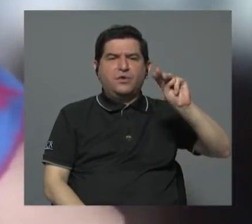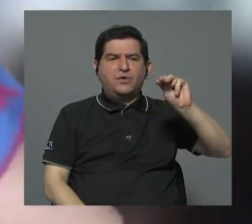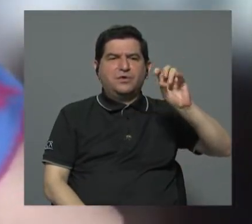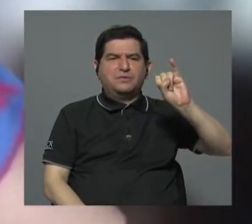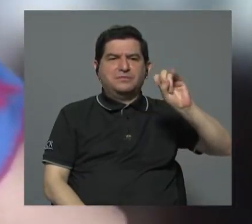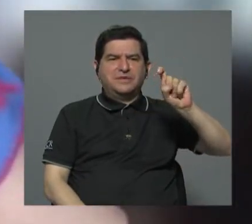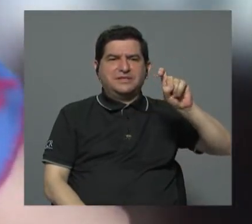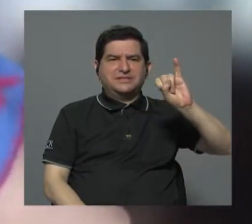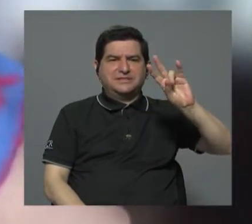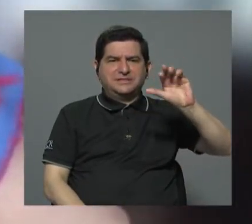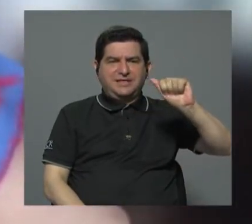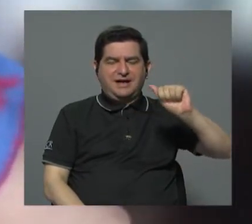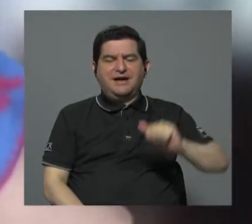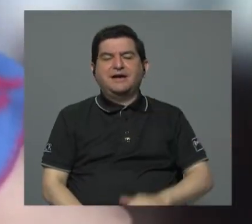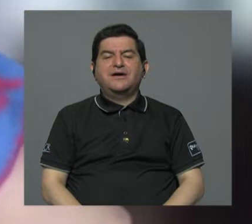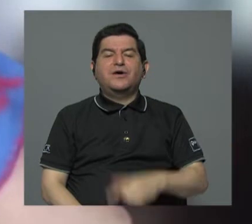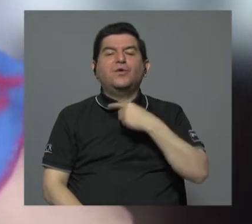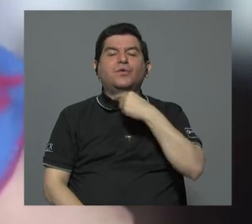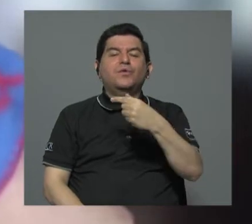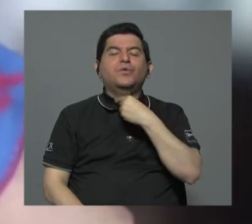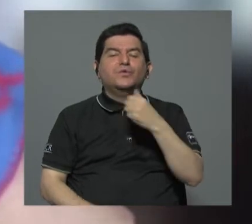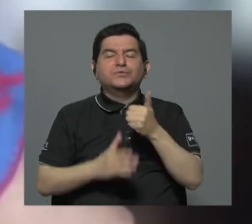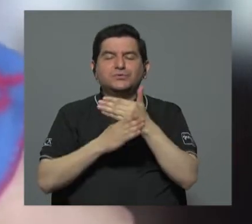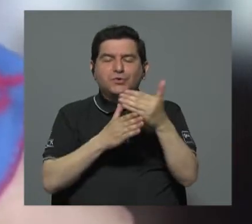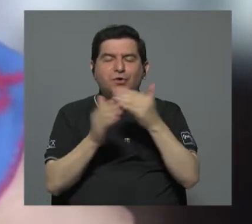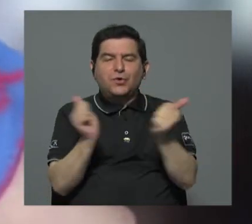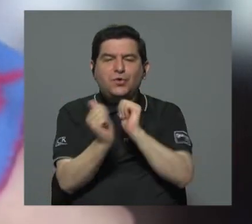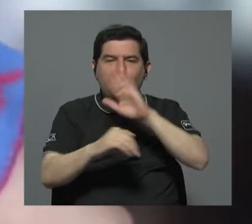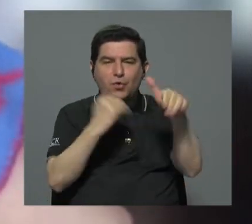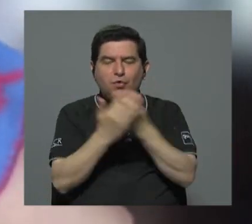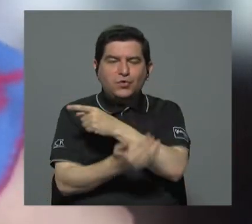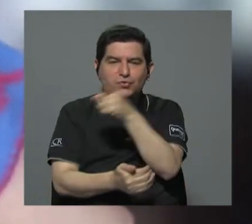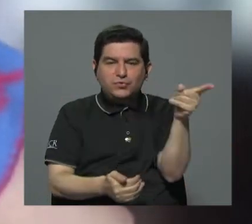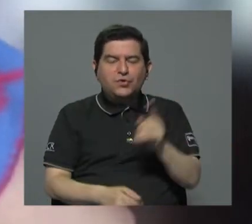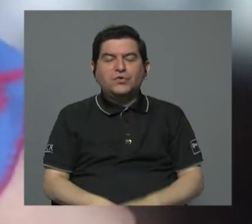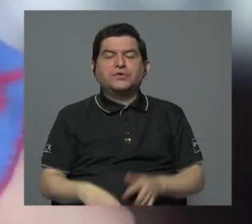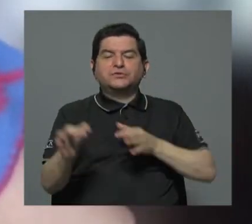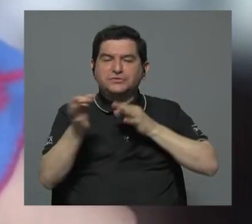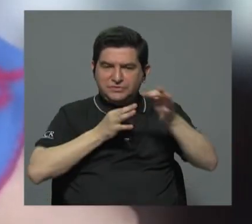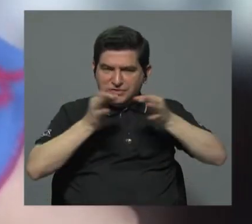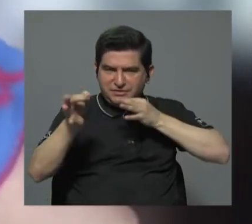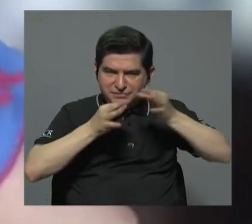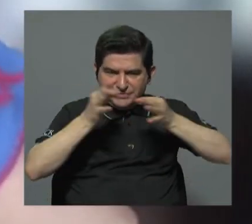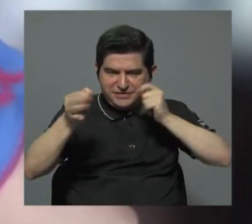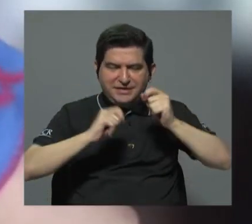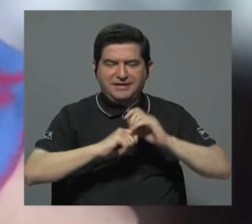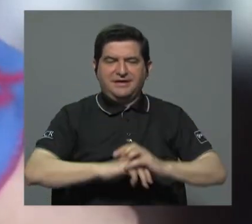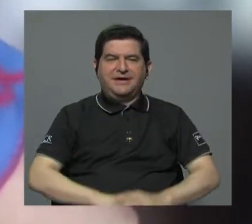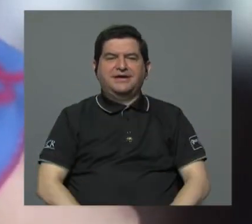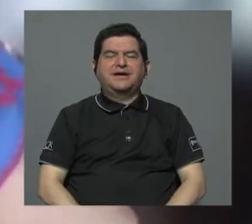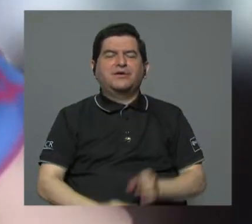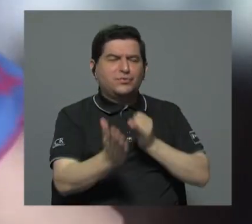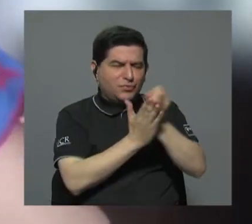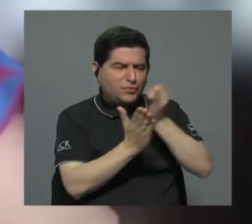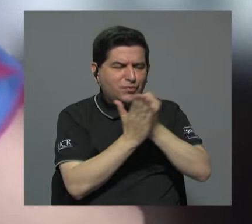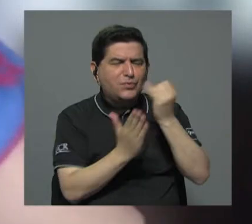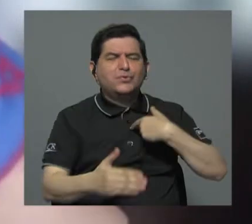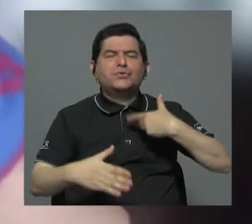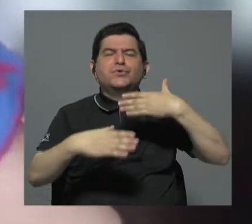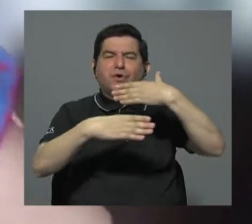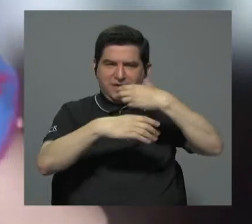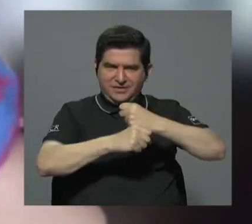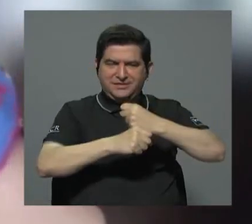Muchísimas gracias, es un placer estar aquí con todos ustedes para, bueno, contar un poquito, ¿no?, acerca de la investigación que yo